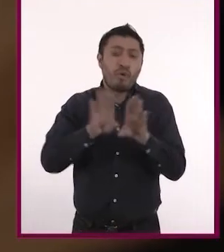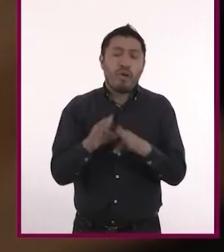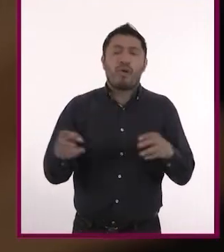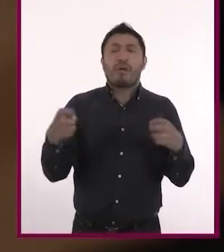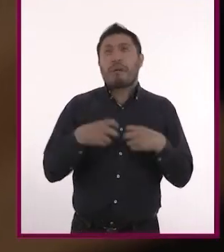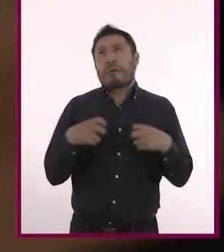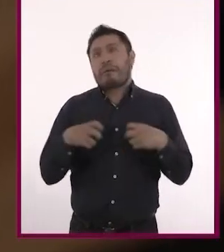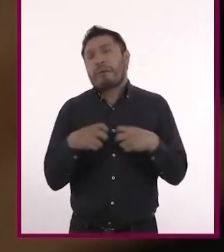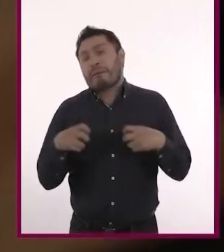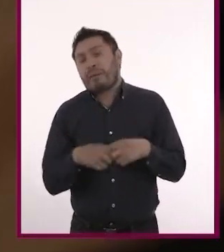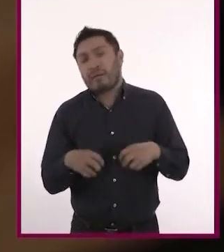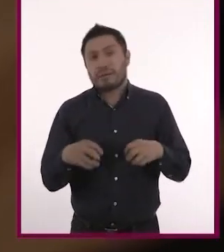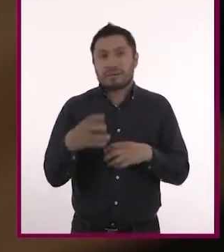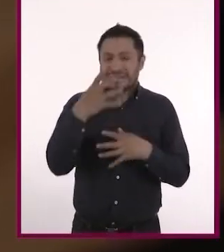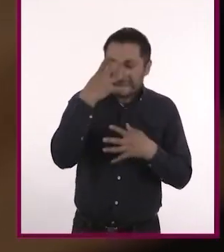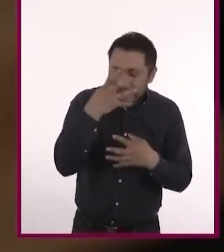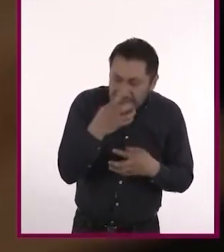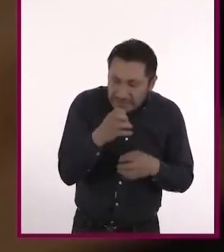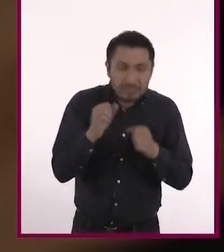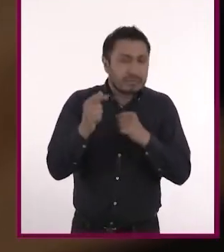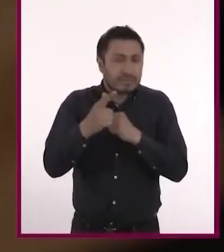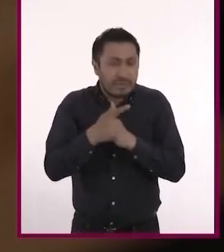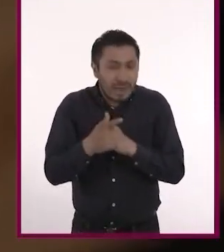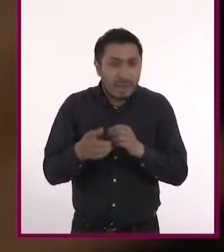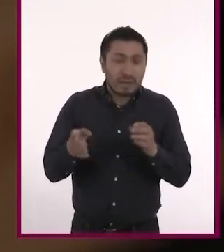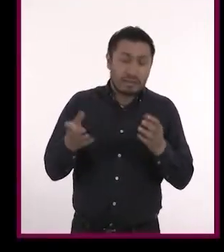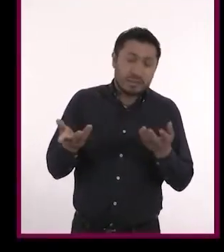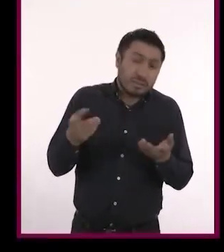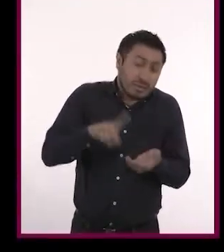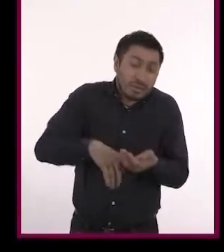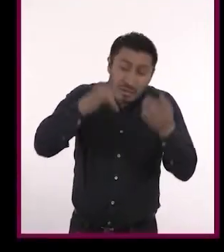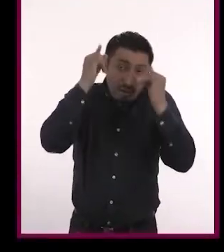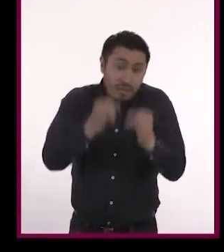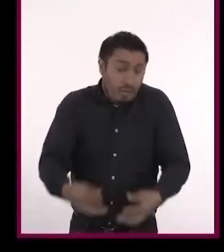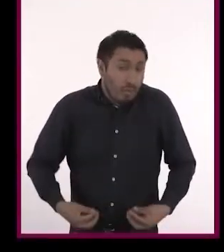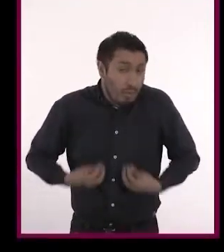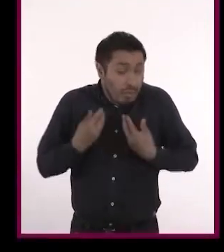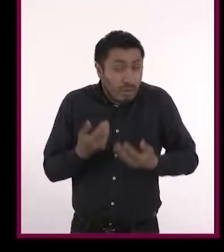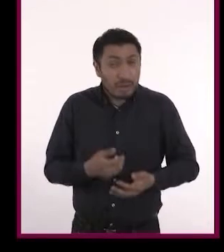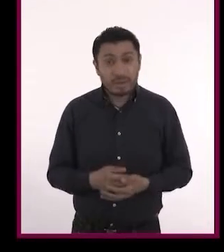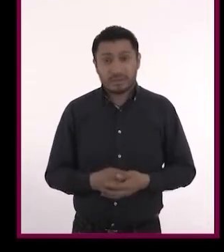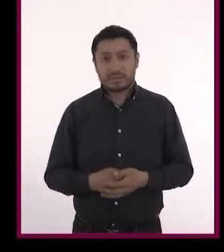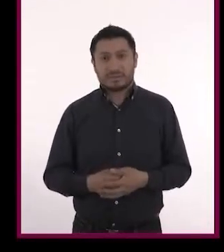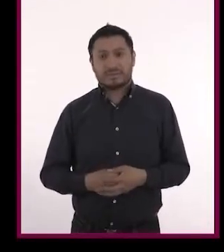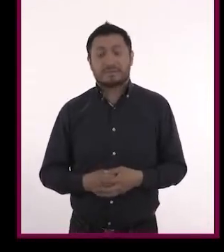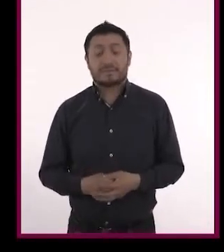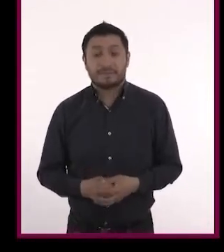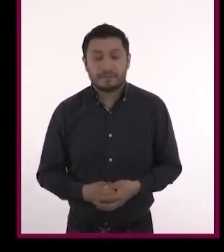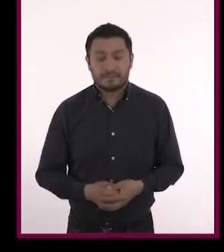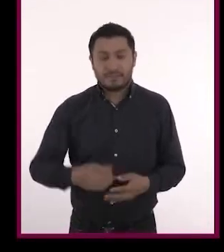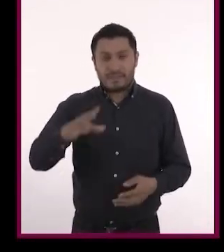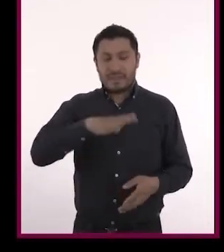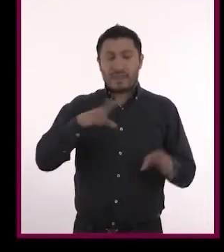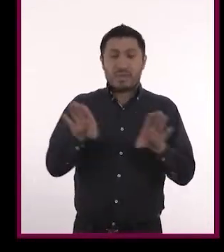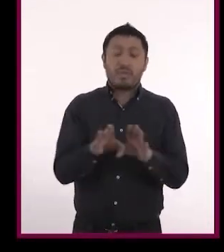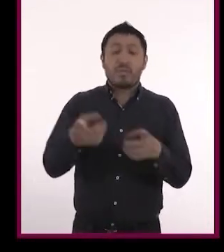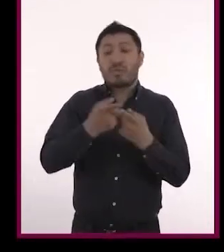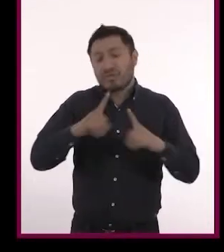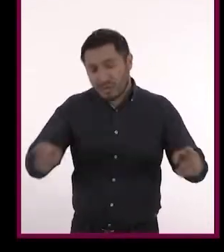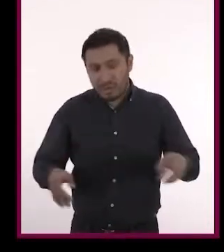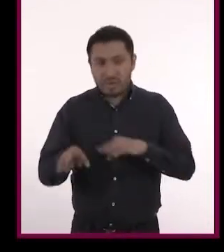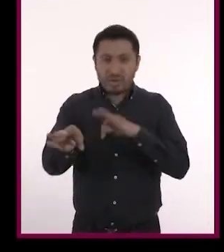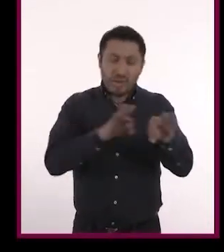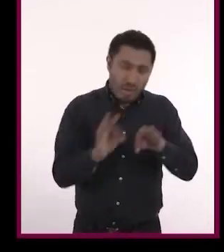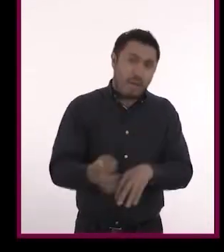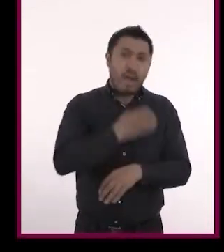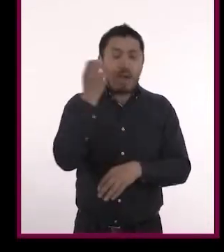de angustia o interferencia con las funciones personales. Interfieren con el desempeño laboral o escolar y